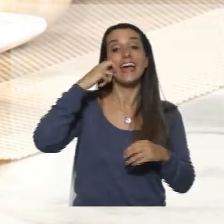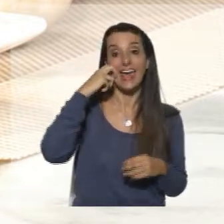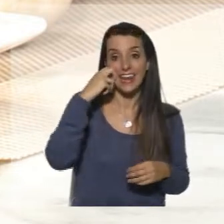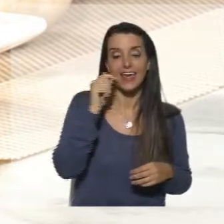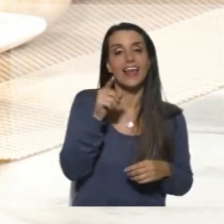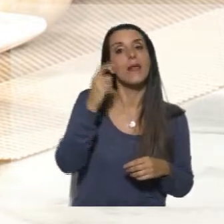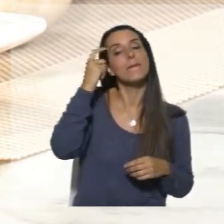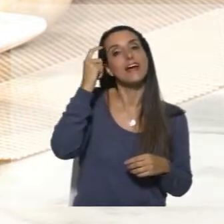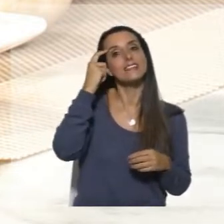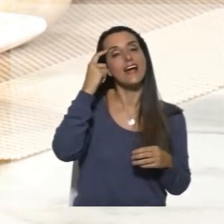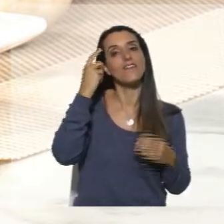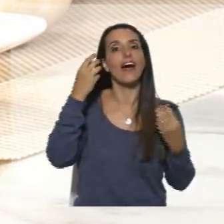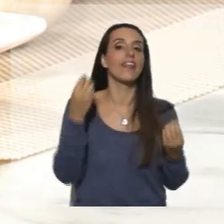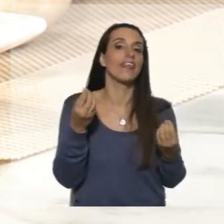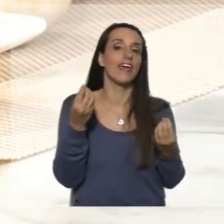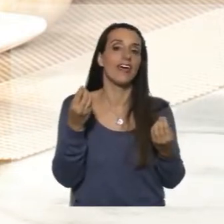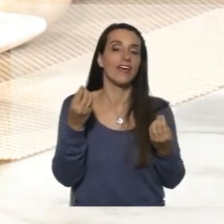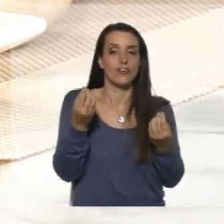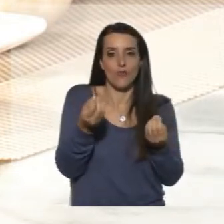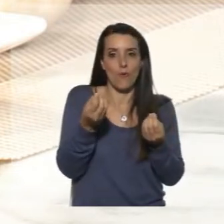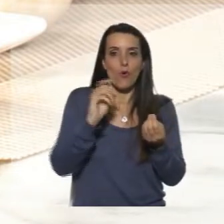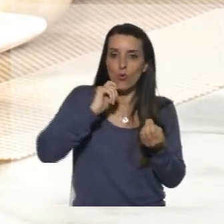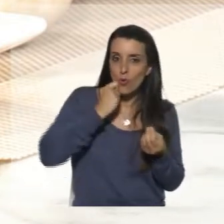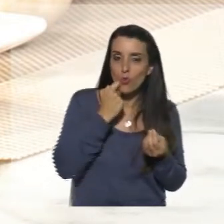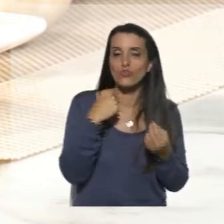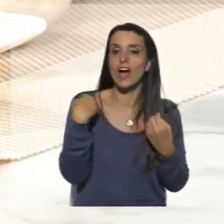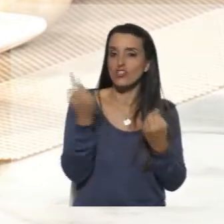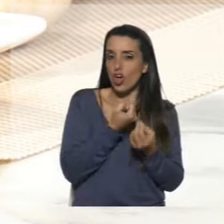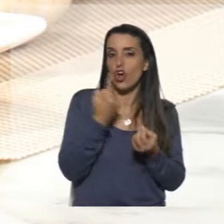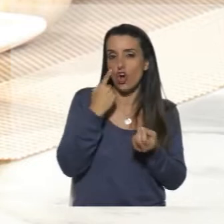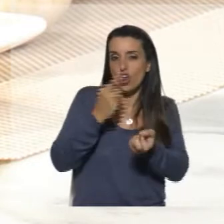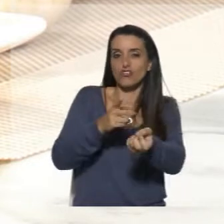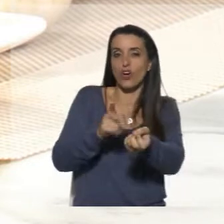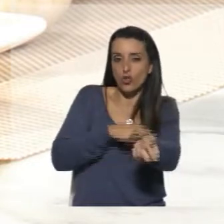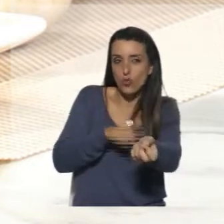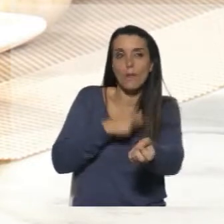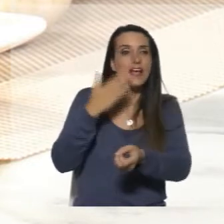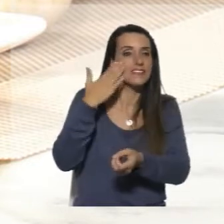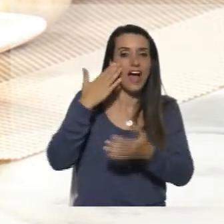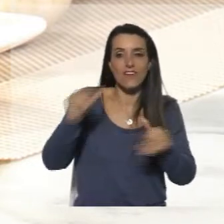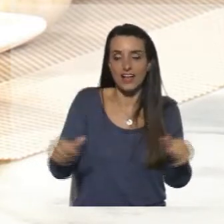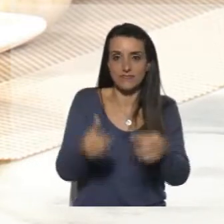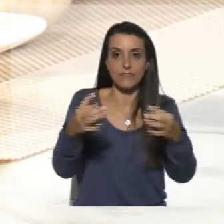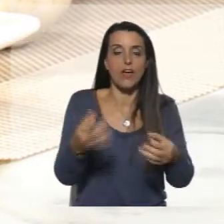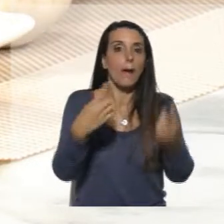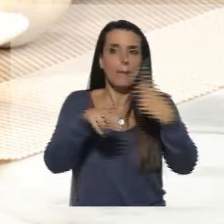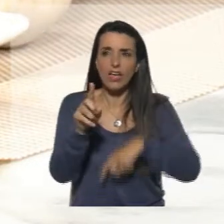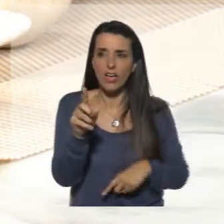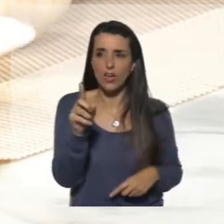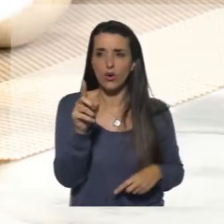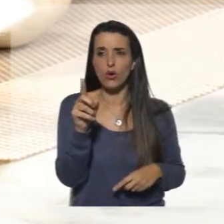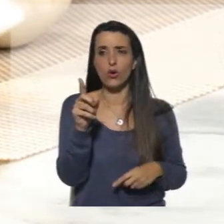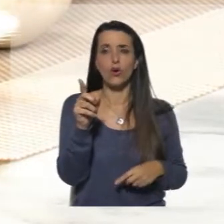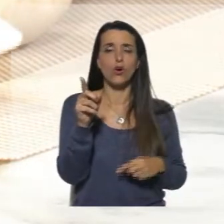receta pensando de que es un clásico, que todos sabemos cómo prepararla. Y se encontró con que